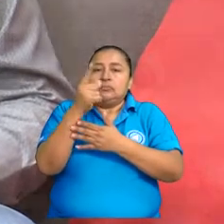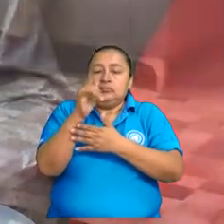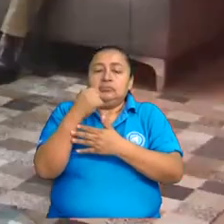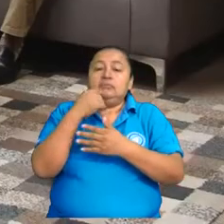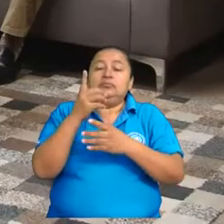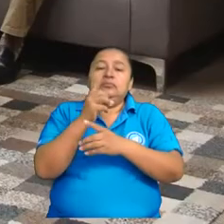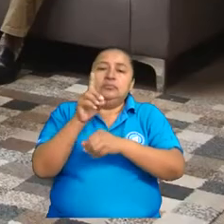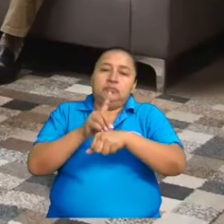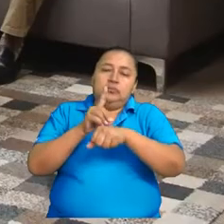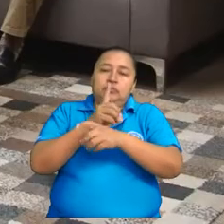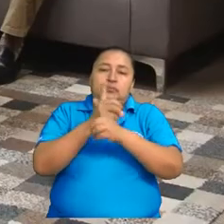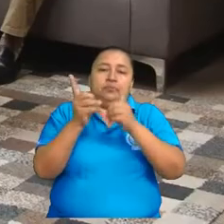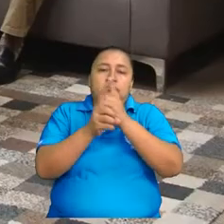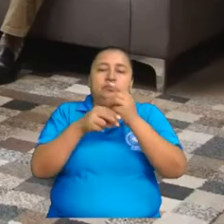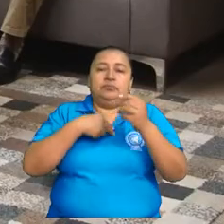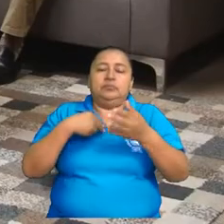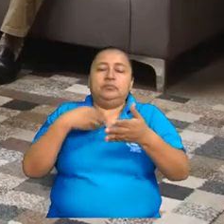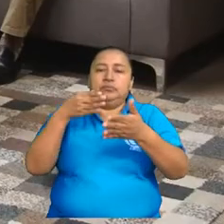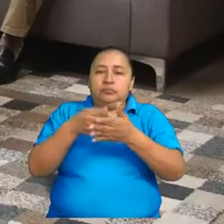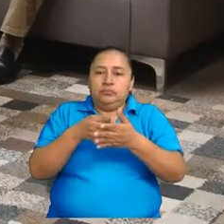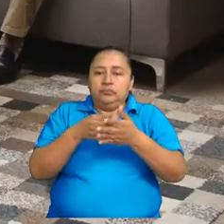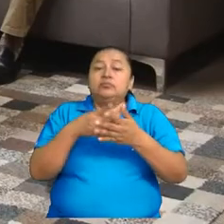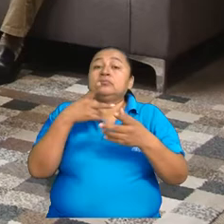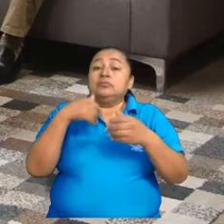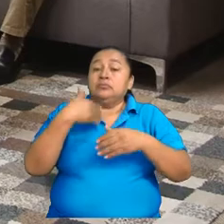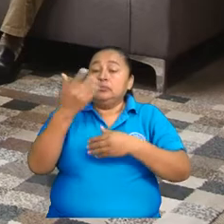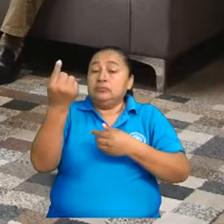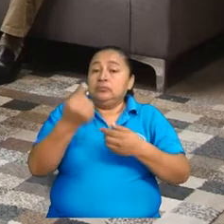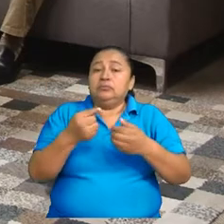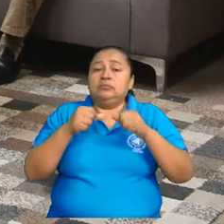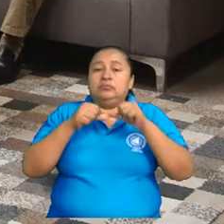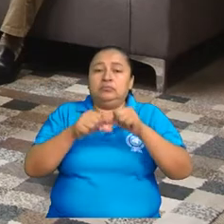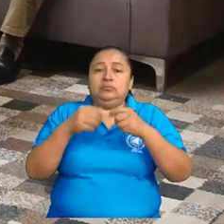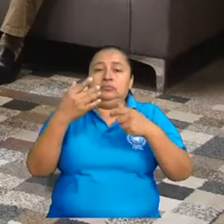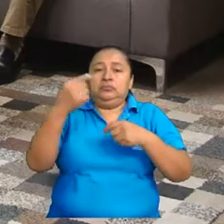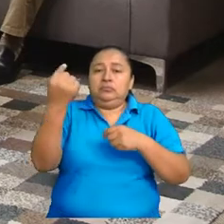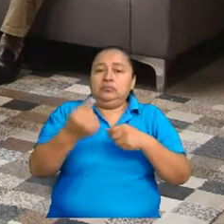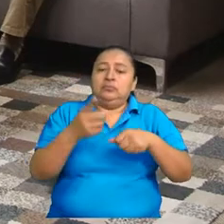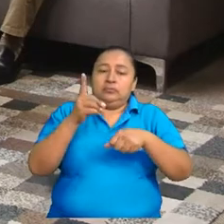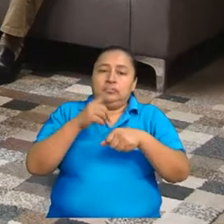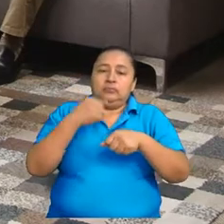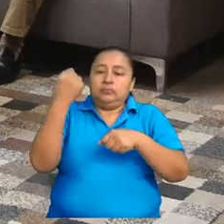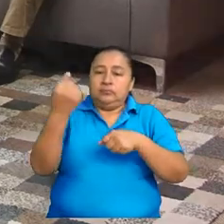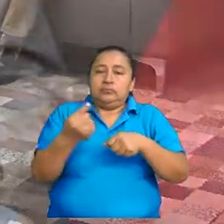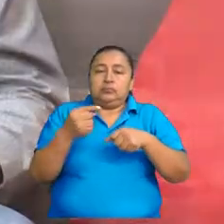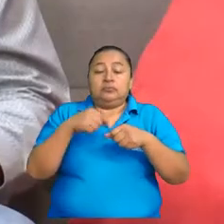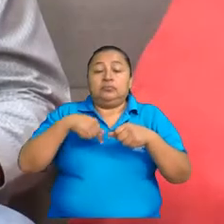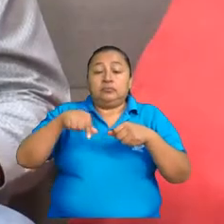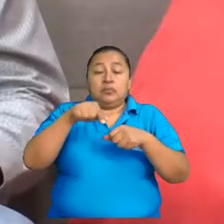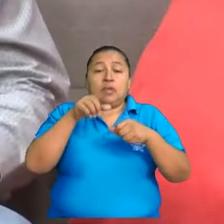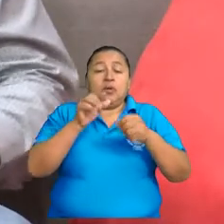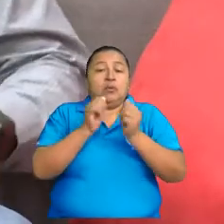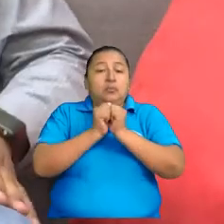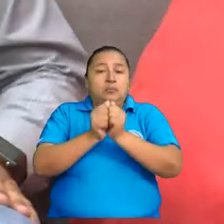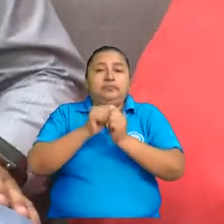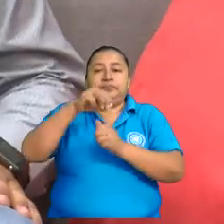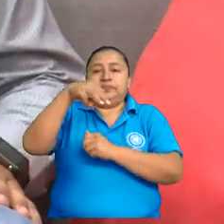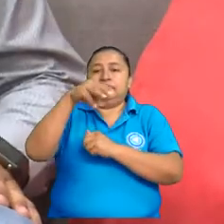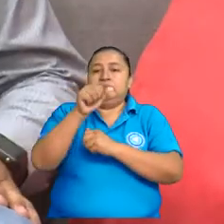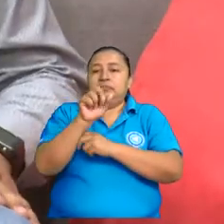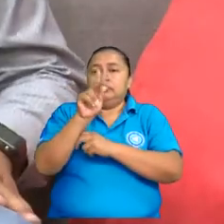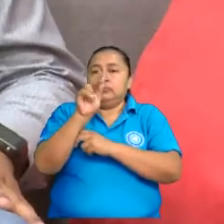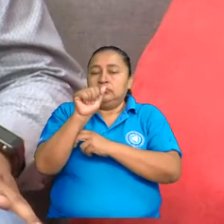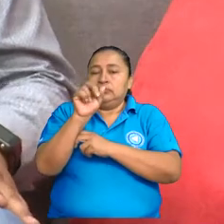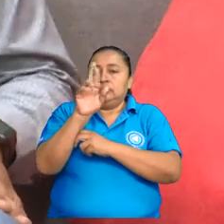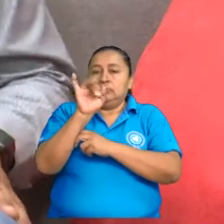nueva pausa, pero al volver quisiera que continuáramos hablando. Ya se encuentra con nosotros también en el estudio la compañera Marta Reyes, quien